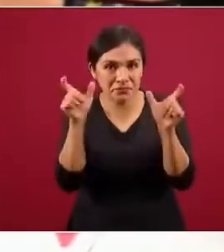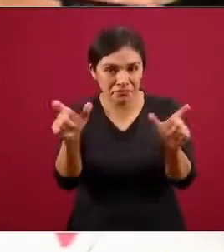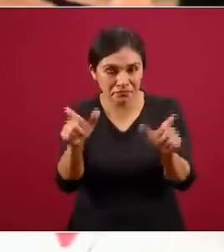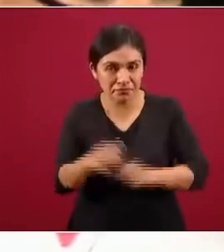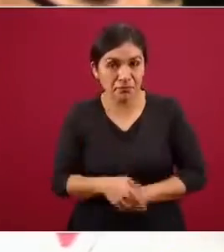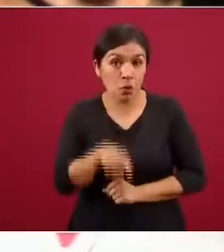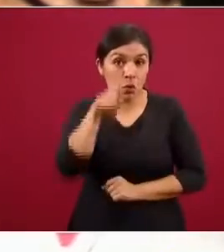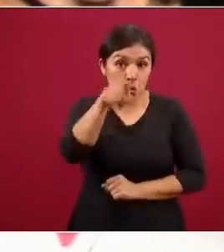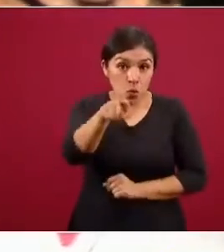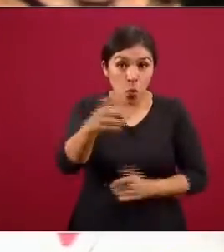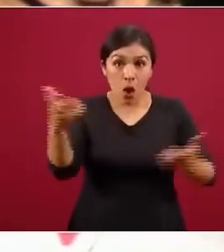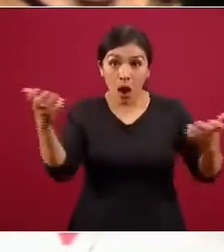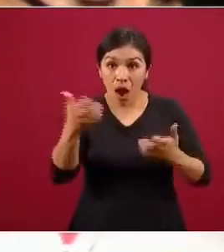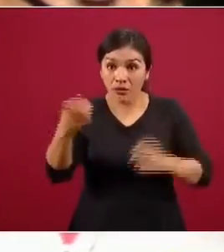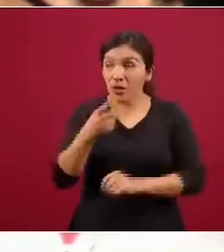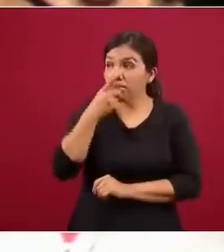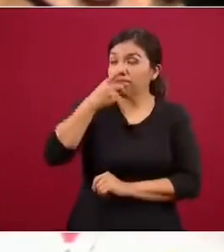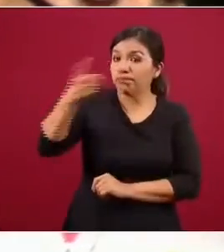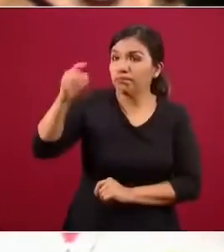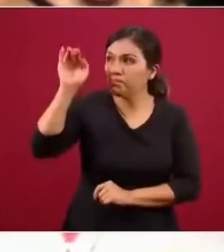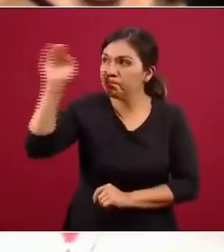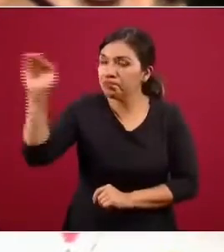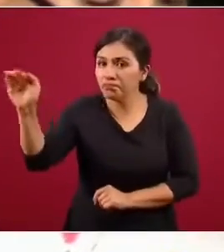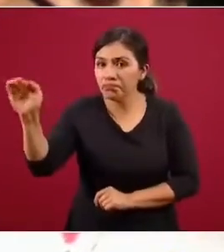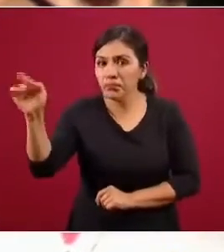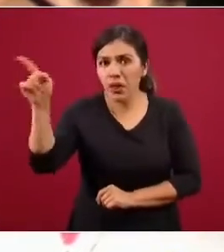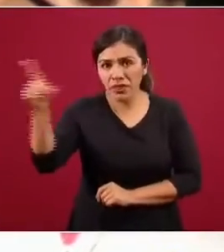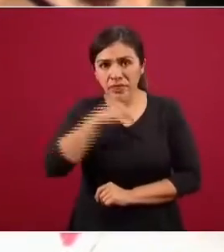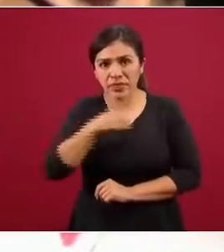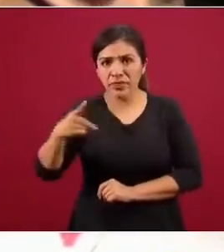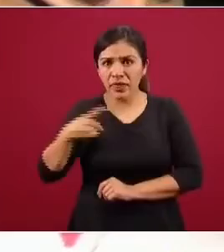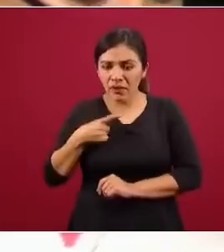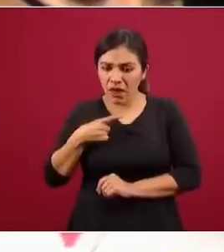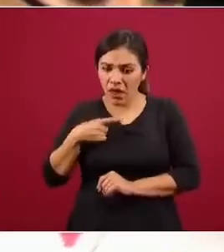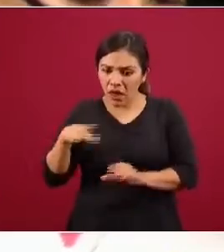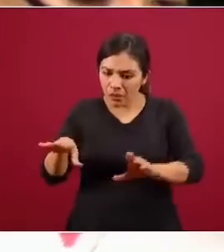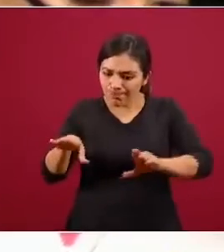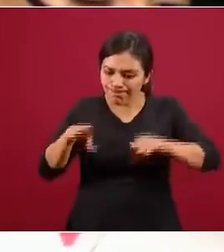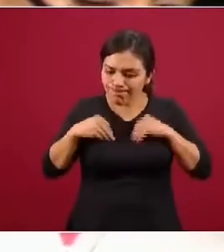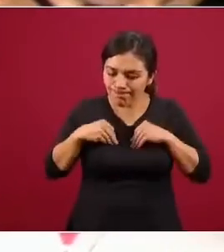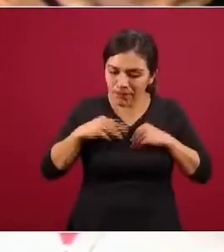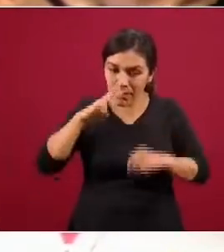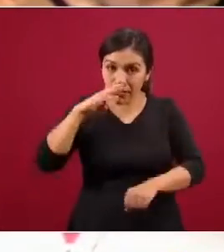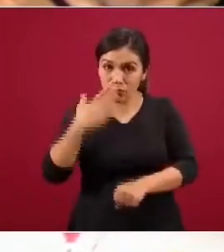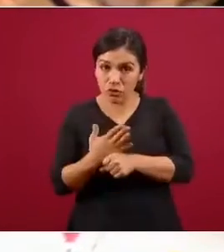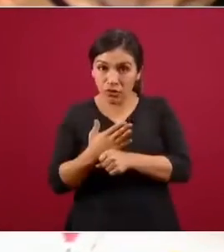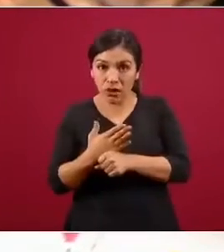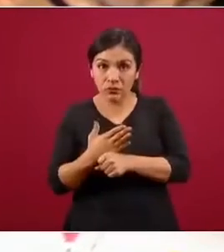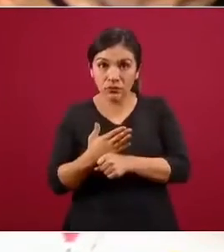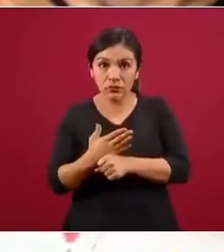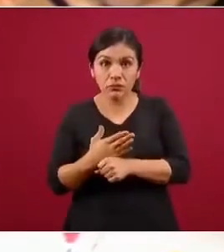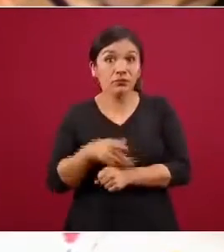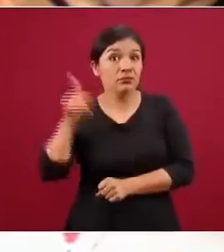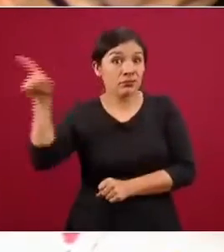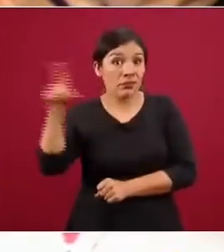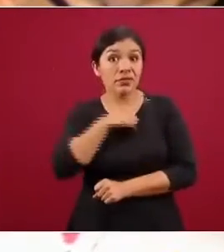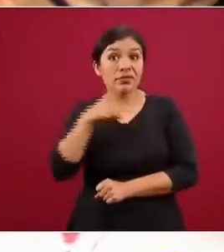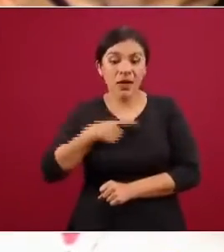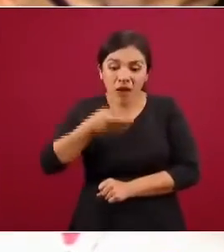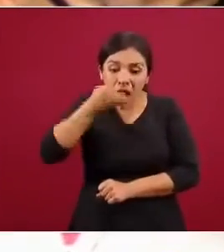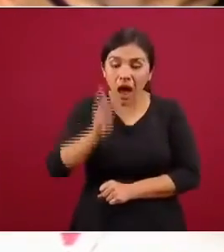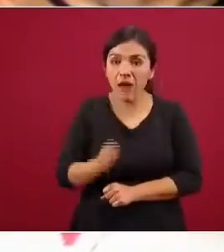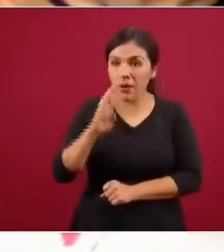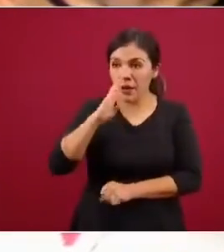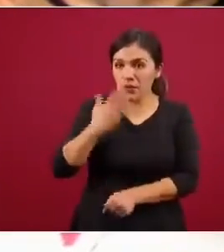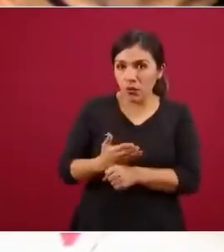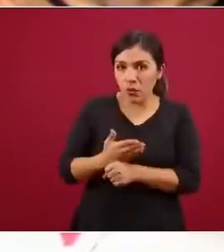¿Ustedes les van a pedir que asuman su responsabilidad? ¿Ellos tienen que asumir su responsabilidad o ustedes